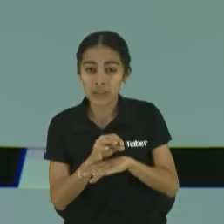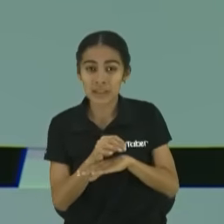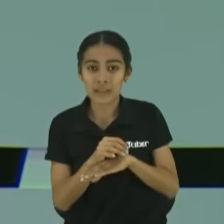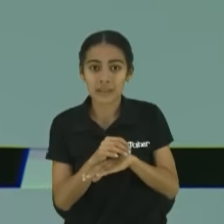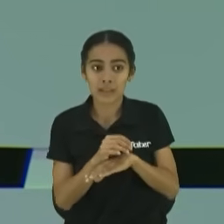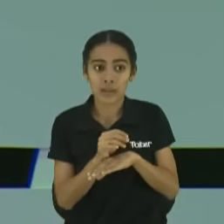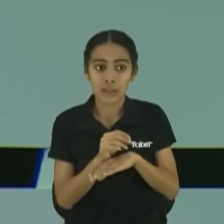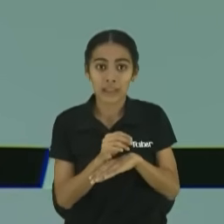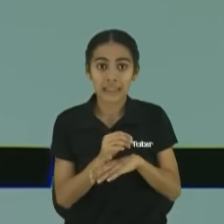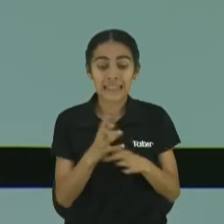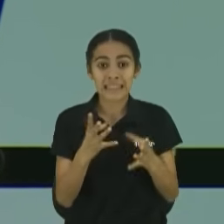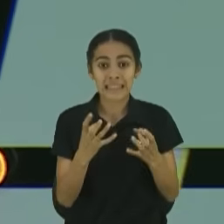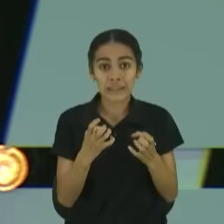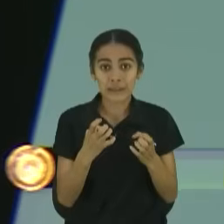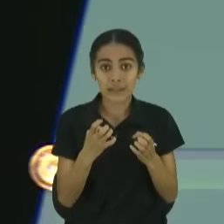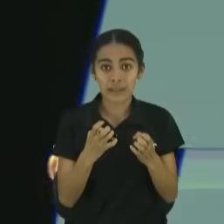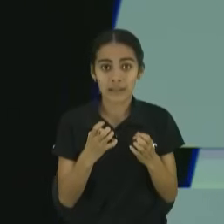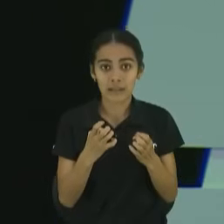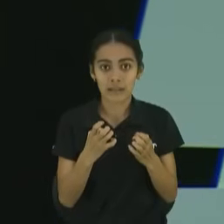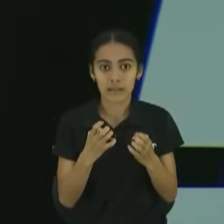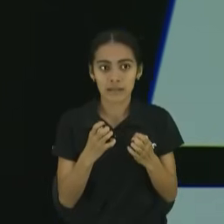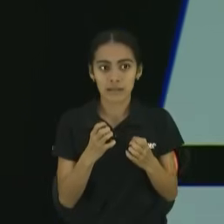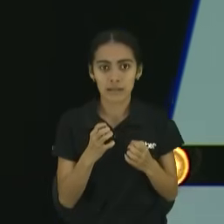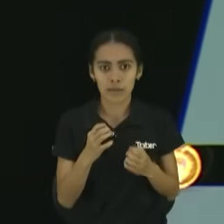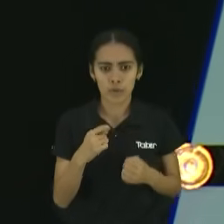que sepas, le dijo al joven, que yo soy ateo.